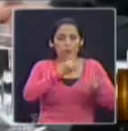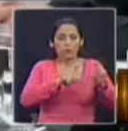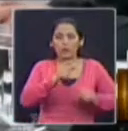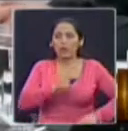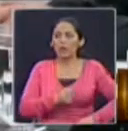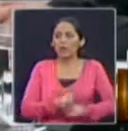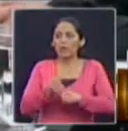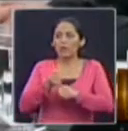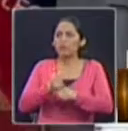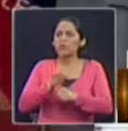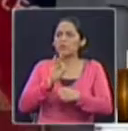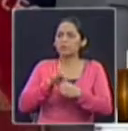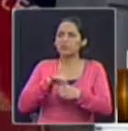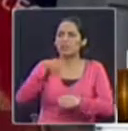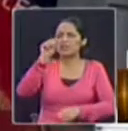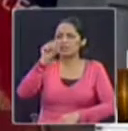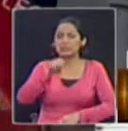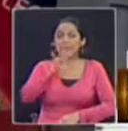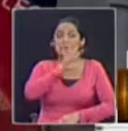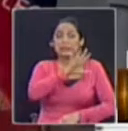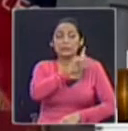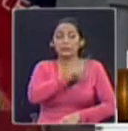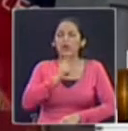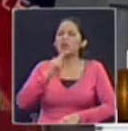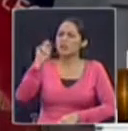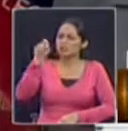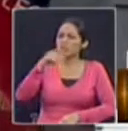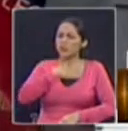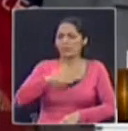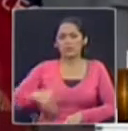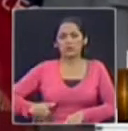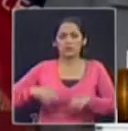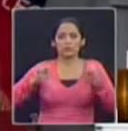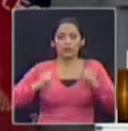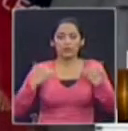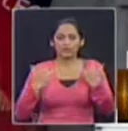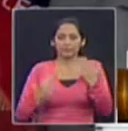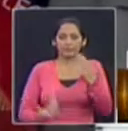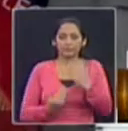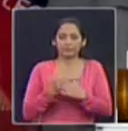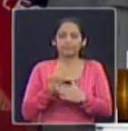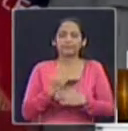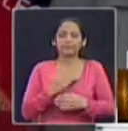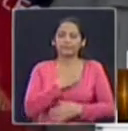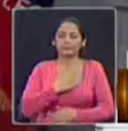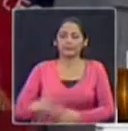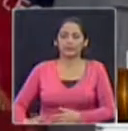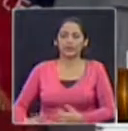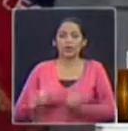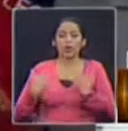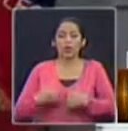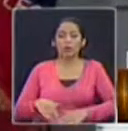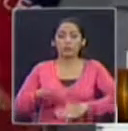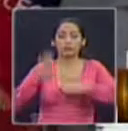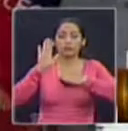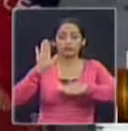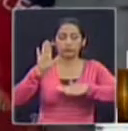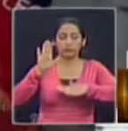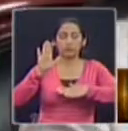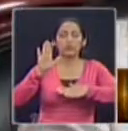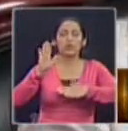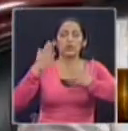afirmativos designó a Villacís como nueva presidenta del CNE. Rindió juramento y se posesionó en el